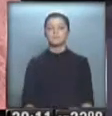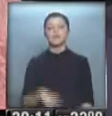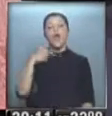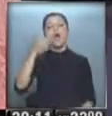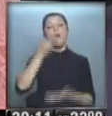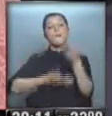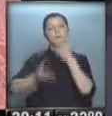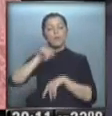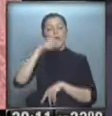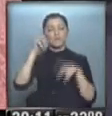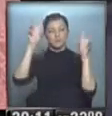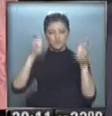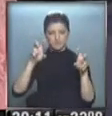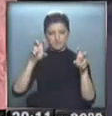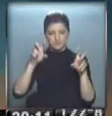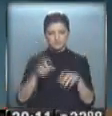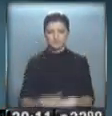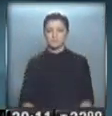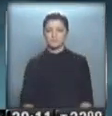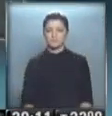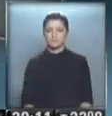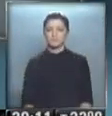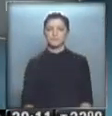Compartimos ahora estos otros temas de la jornada.